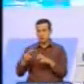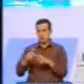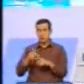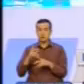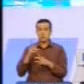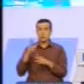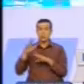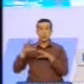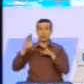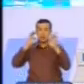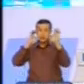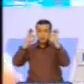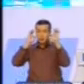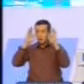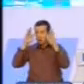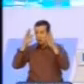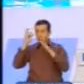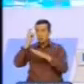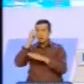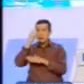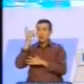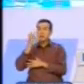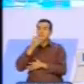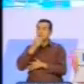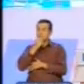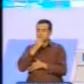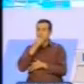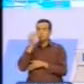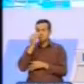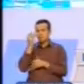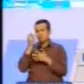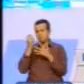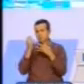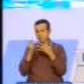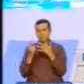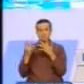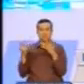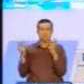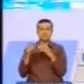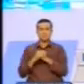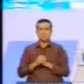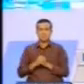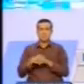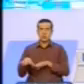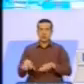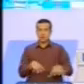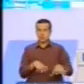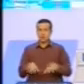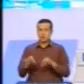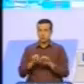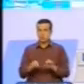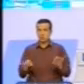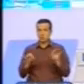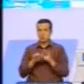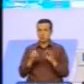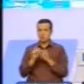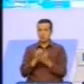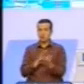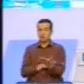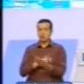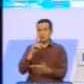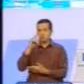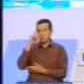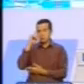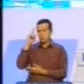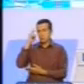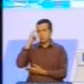justamente políticas públicas, medidas creativas, diferentes acciones que están previstas en el programa de gobierno